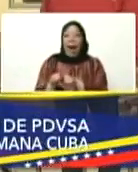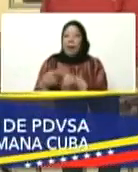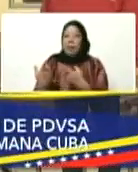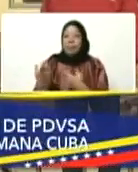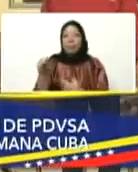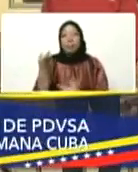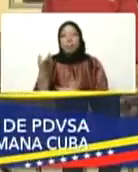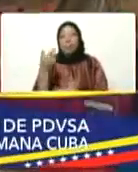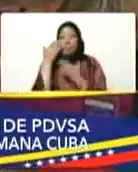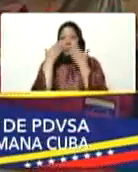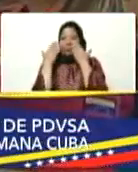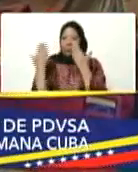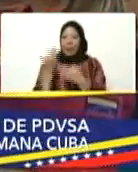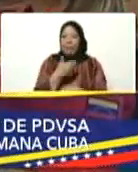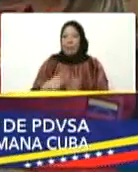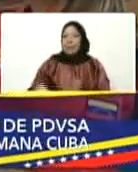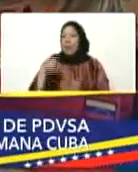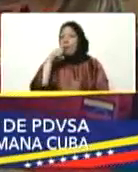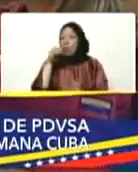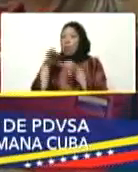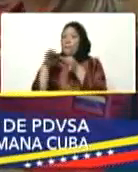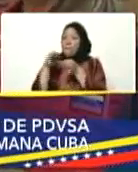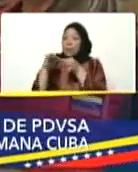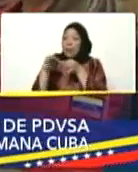República, Nicolás Maduro.